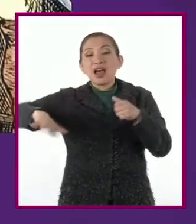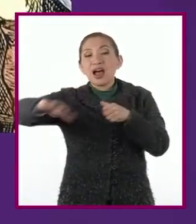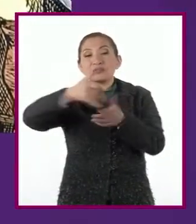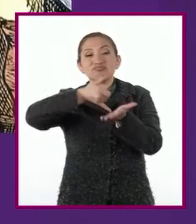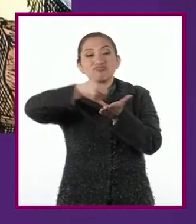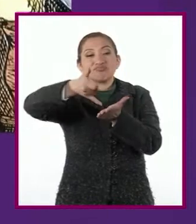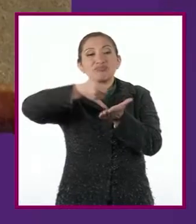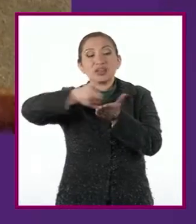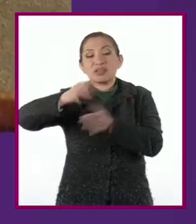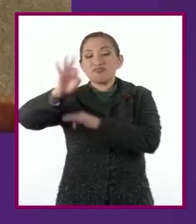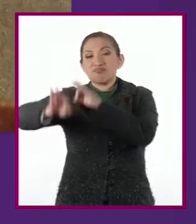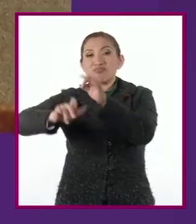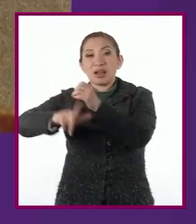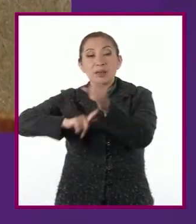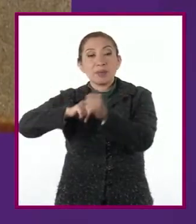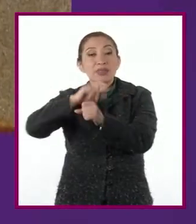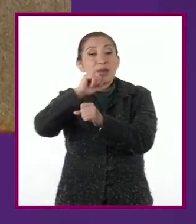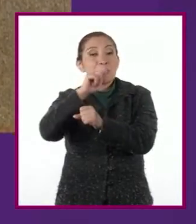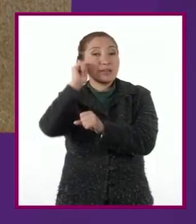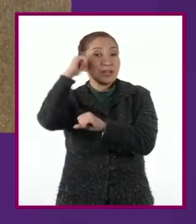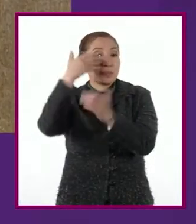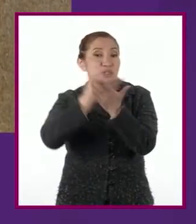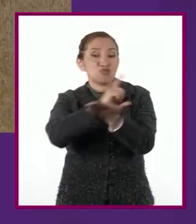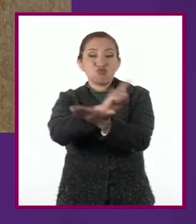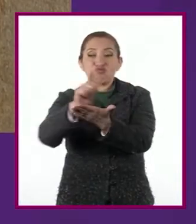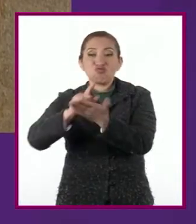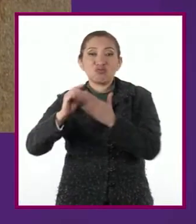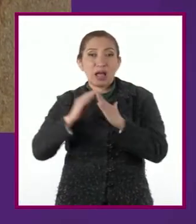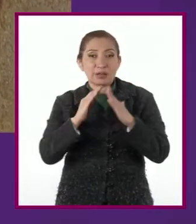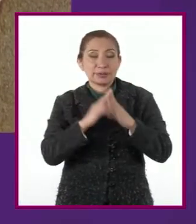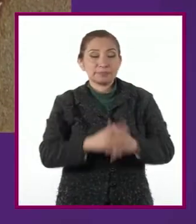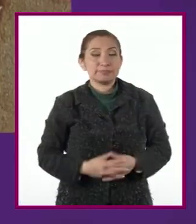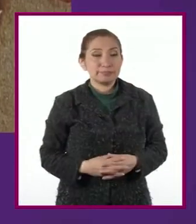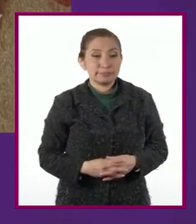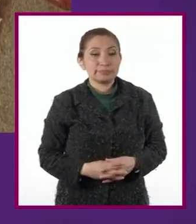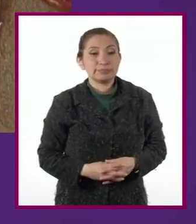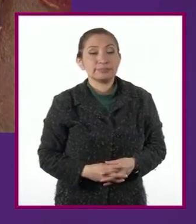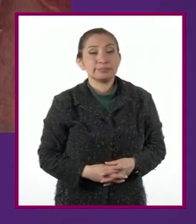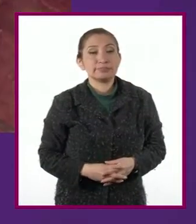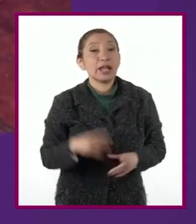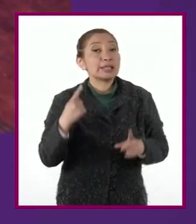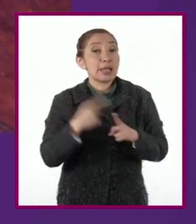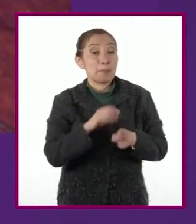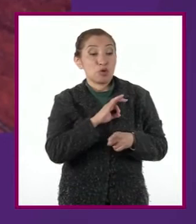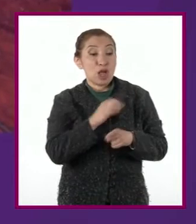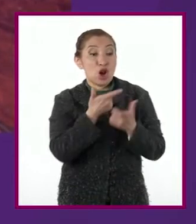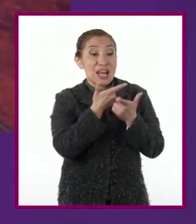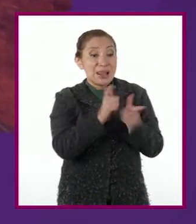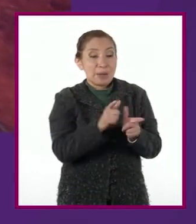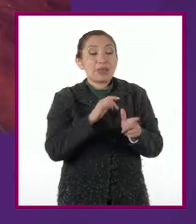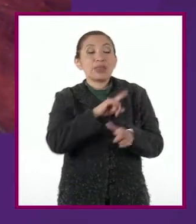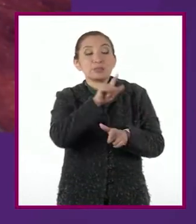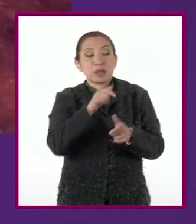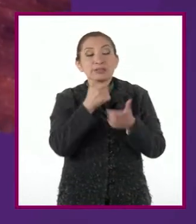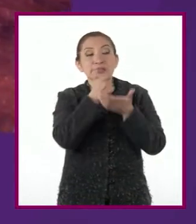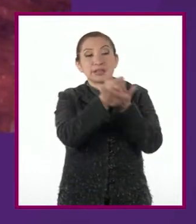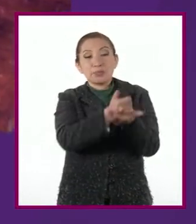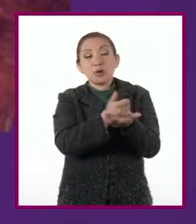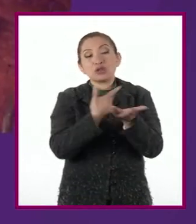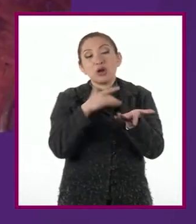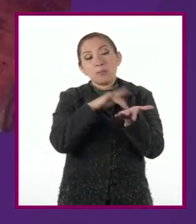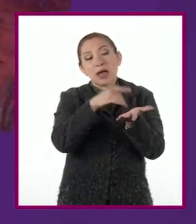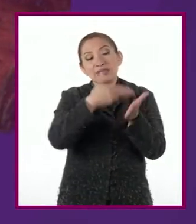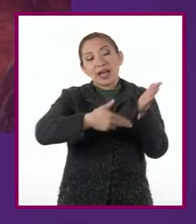y ganaderas, así como en el servicio doméstico. Los que lograron su libertad trabajaron como ayudantes